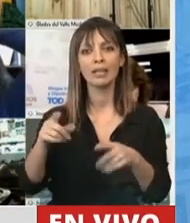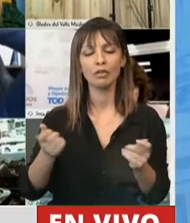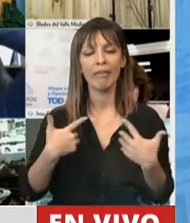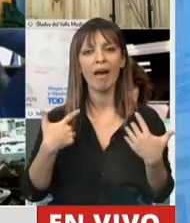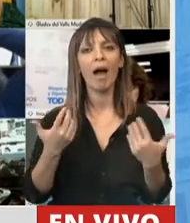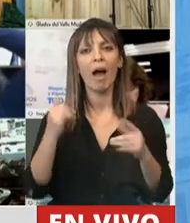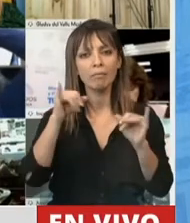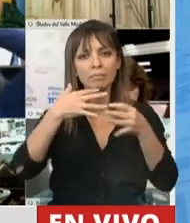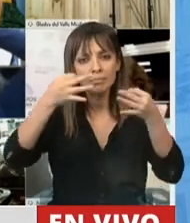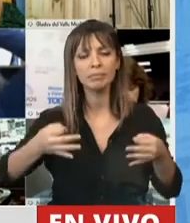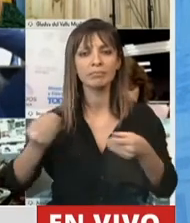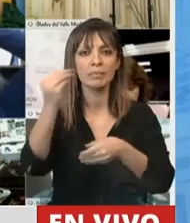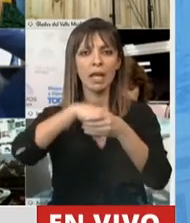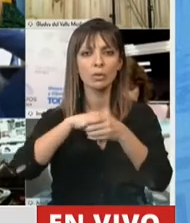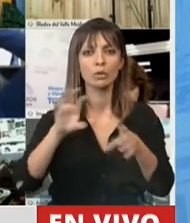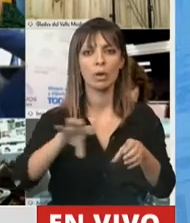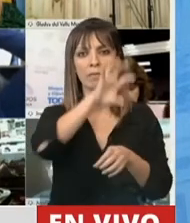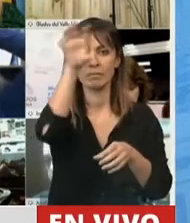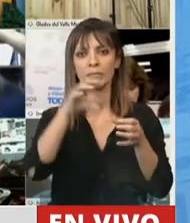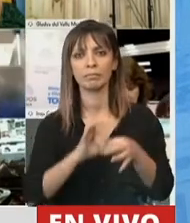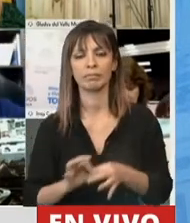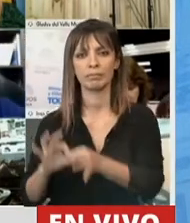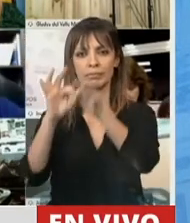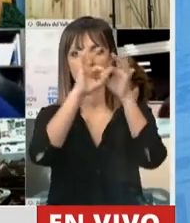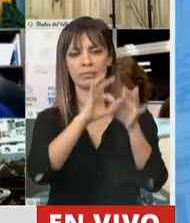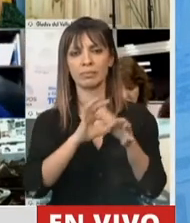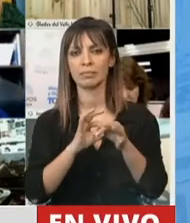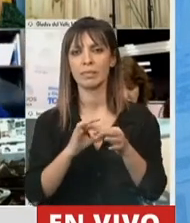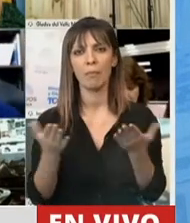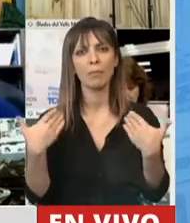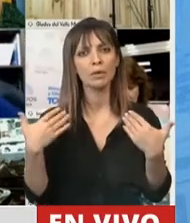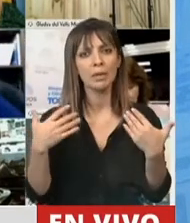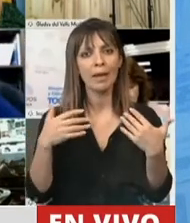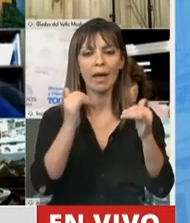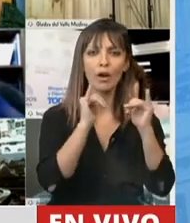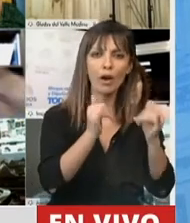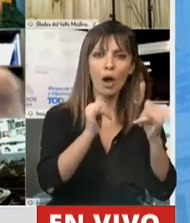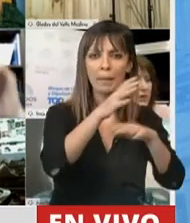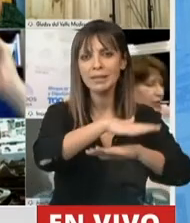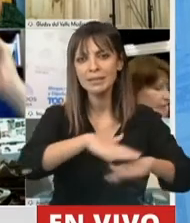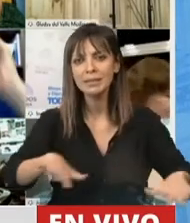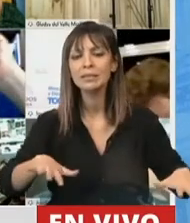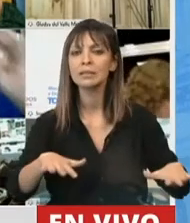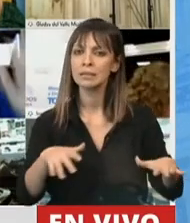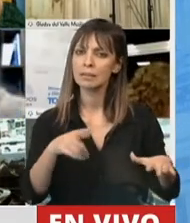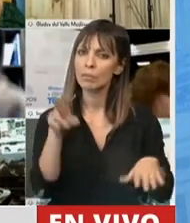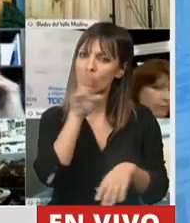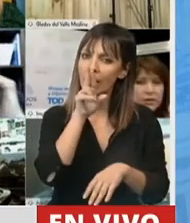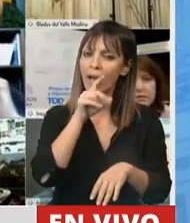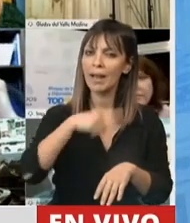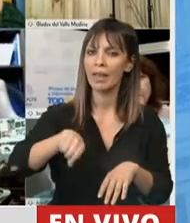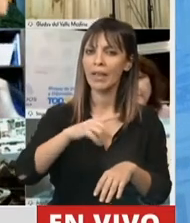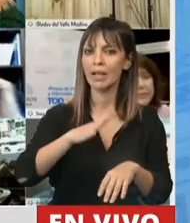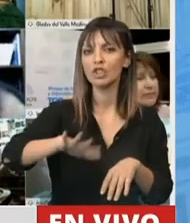herramienta de inclusión y federalismo. Nos da la posibilidad de que muchos chicos y muchos jóvenes y mujeres de